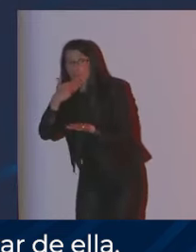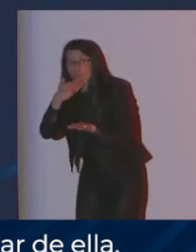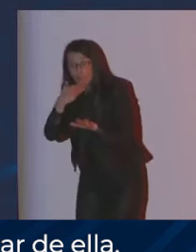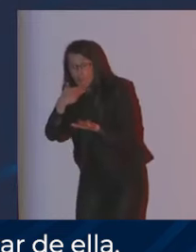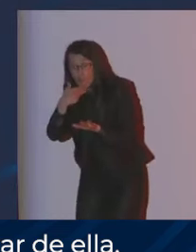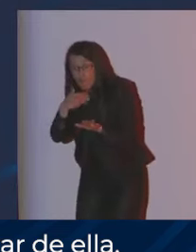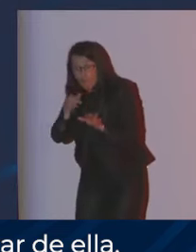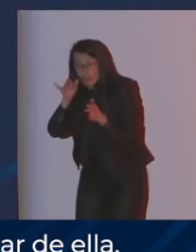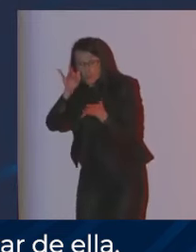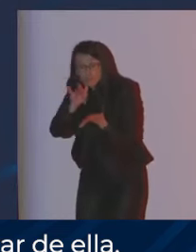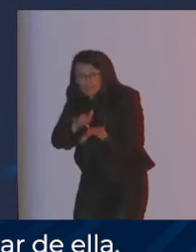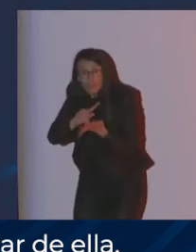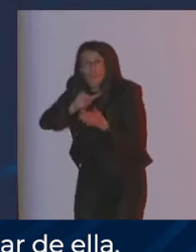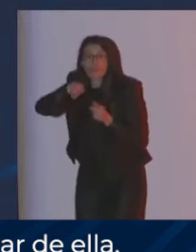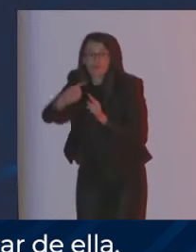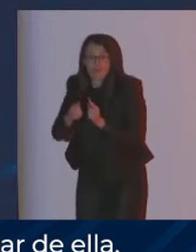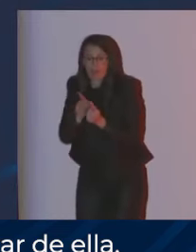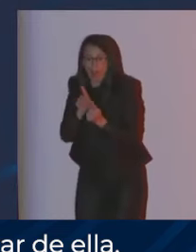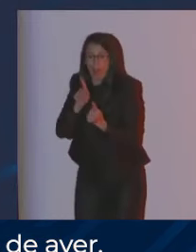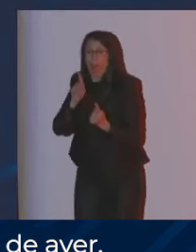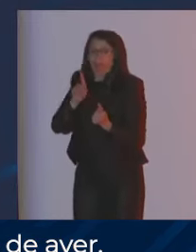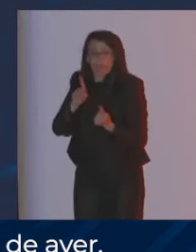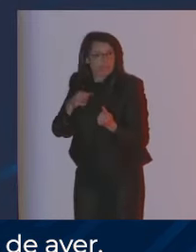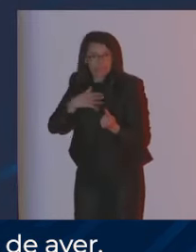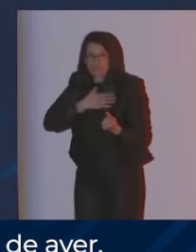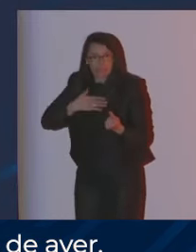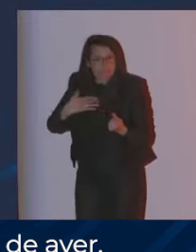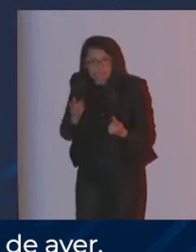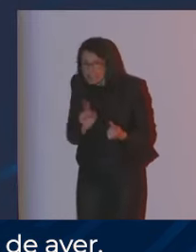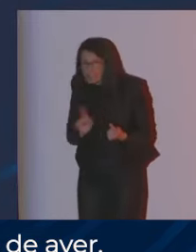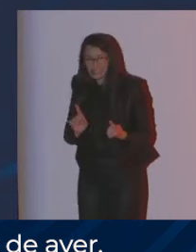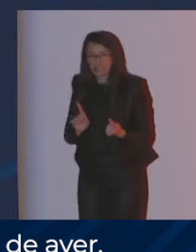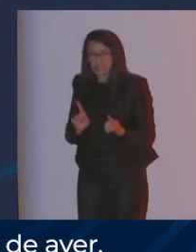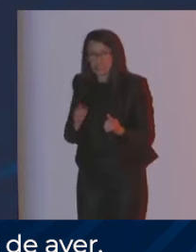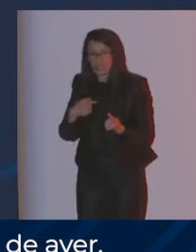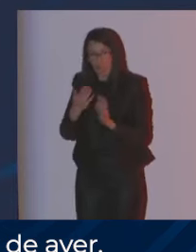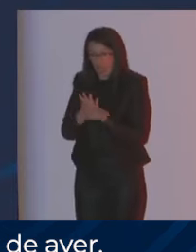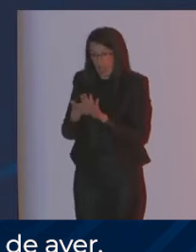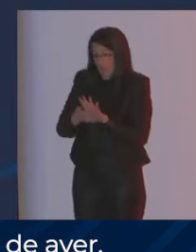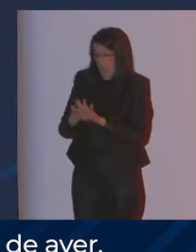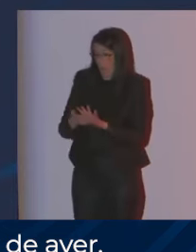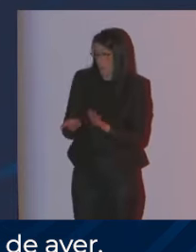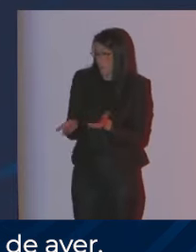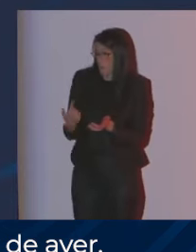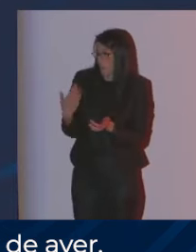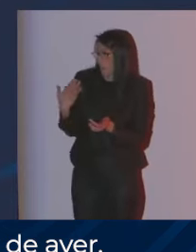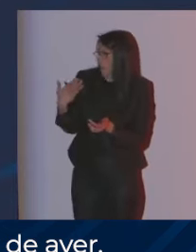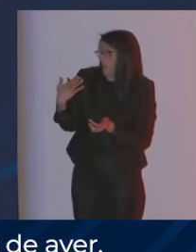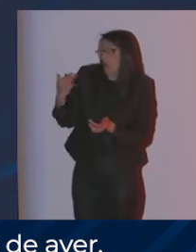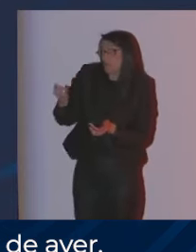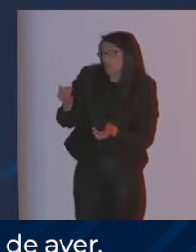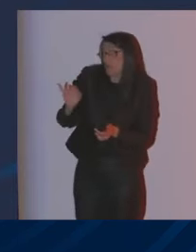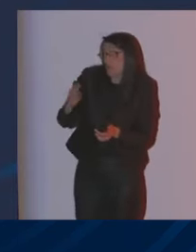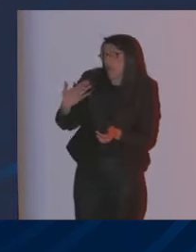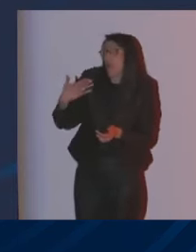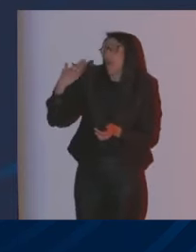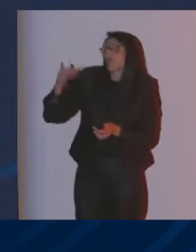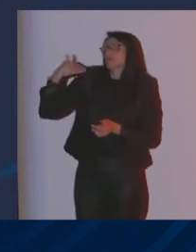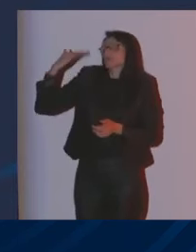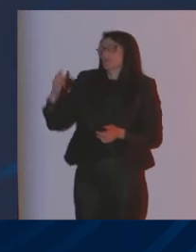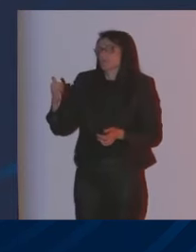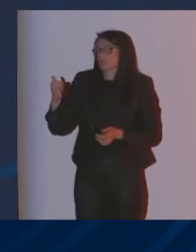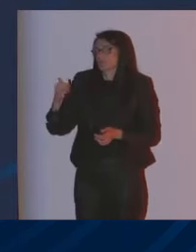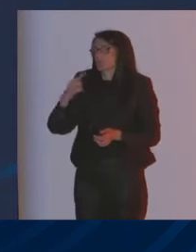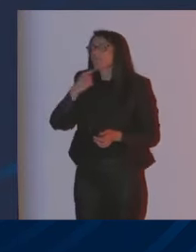es que ya no te quieres separar de ella. De hecho, la última vez que hablamos, que fue ayer o antes de ayer, me